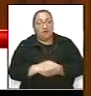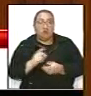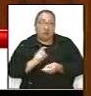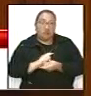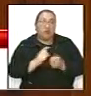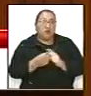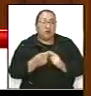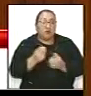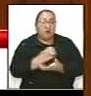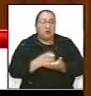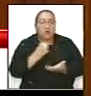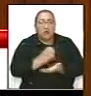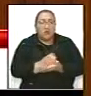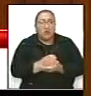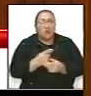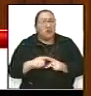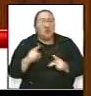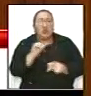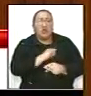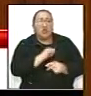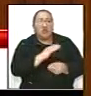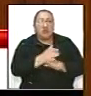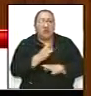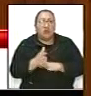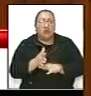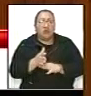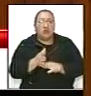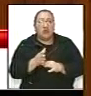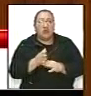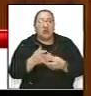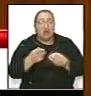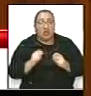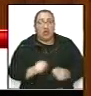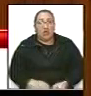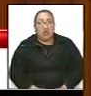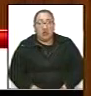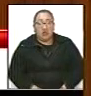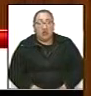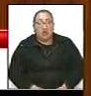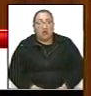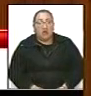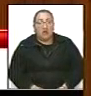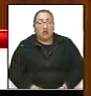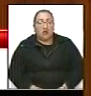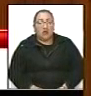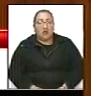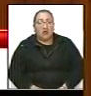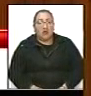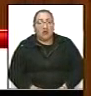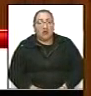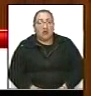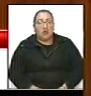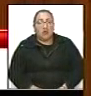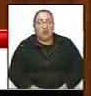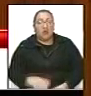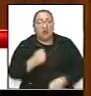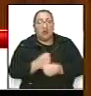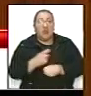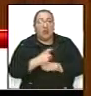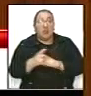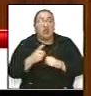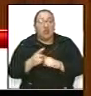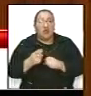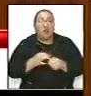el centralismo de las intervenciones e intensificar el trabajo con las regiones, provincias,